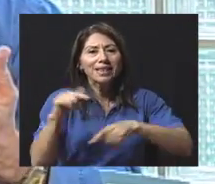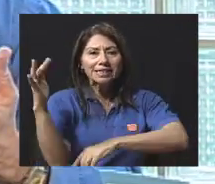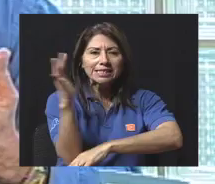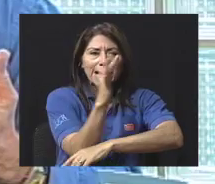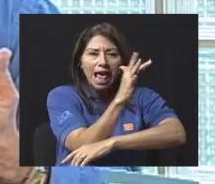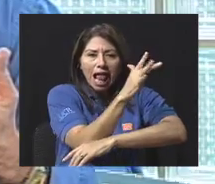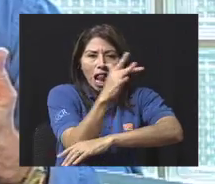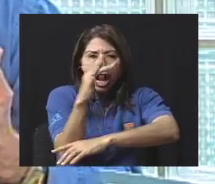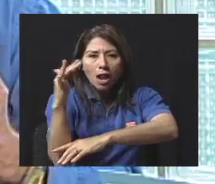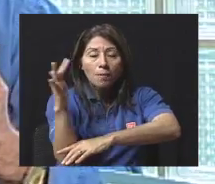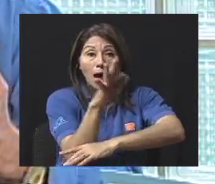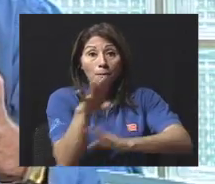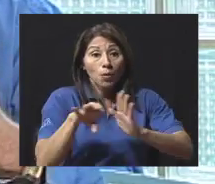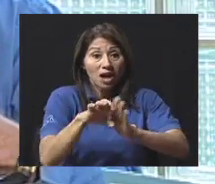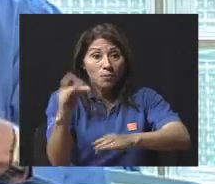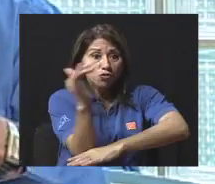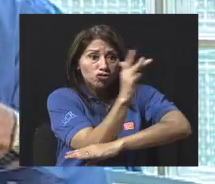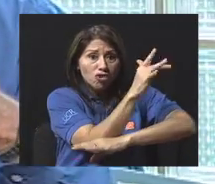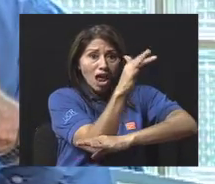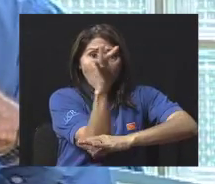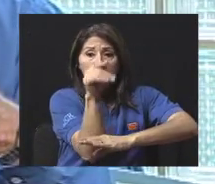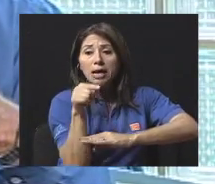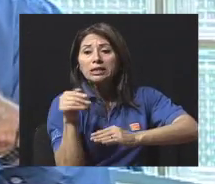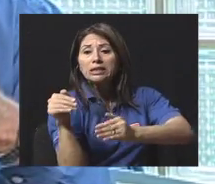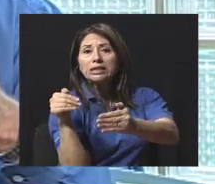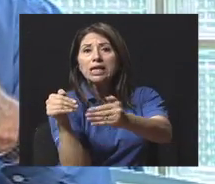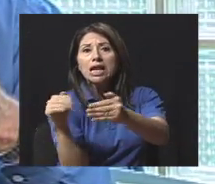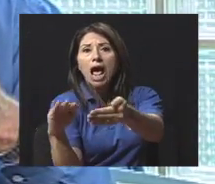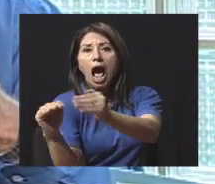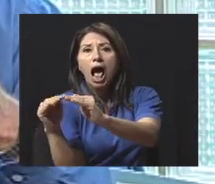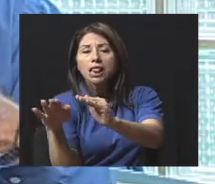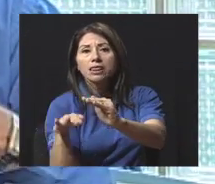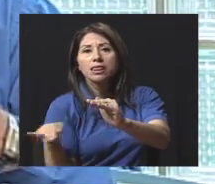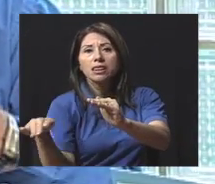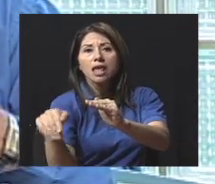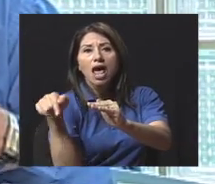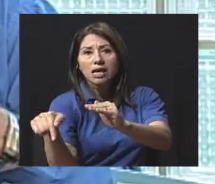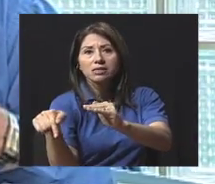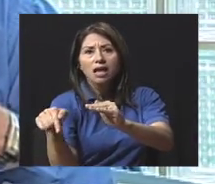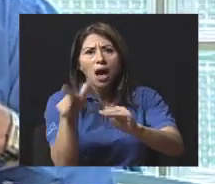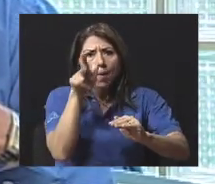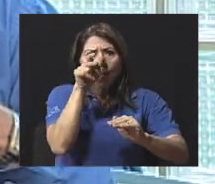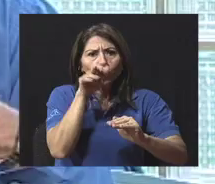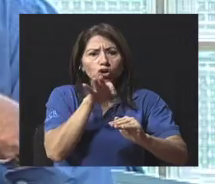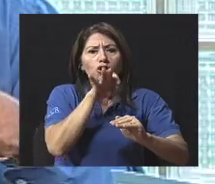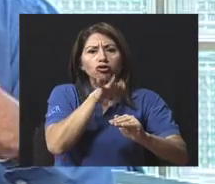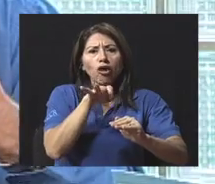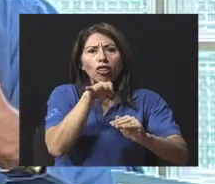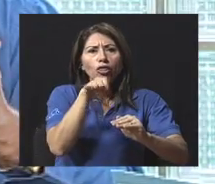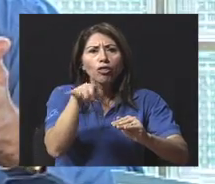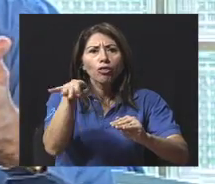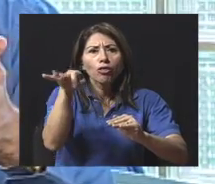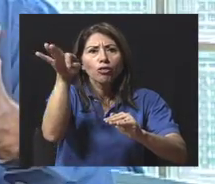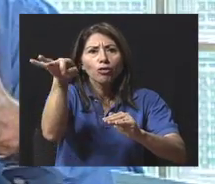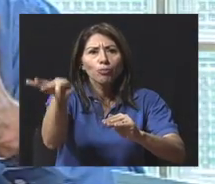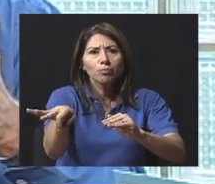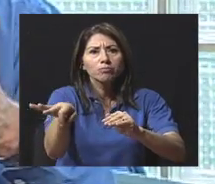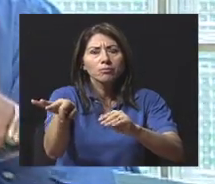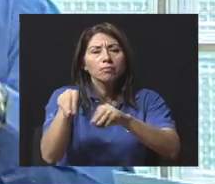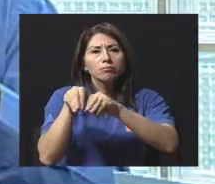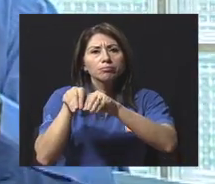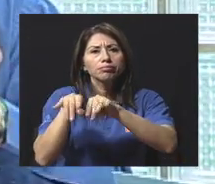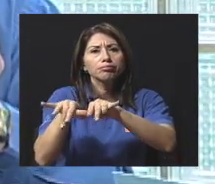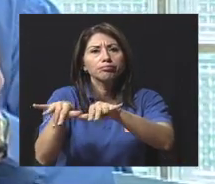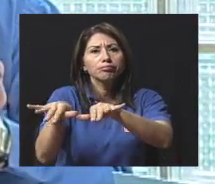aldeas por ejemplo periféricas a estos ambientes estos mosquitos pueden eh desplazarse las viviendas y transmitir el